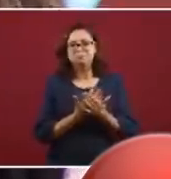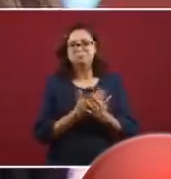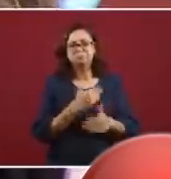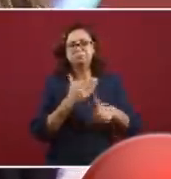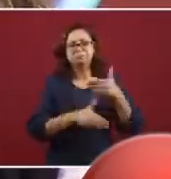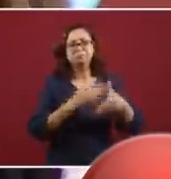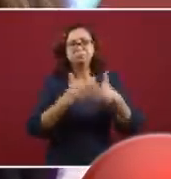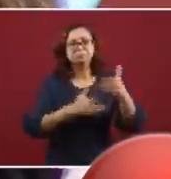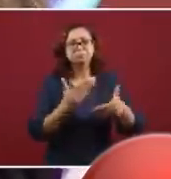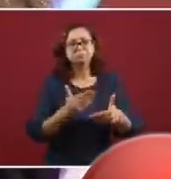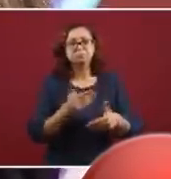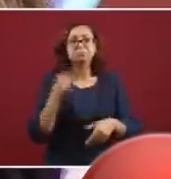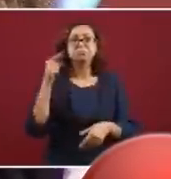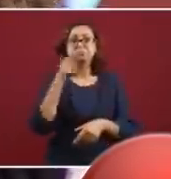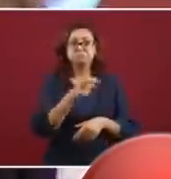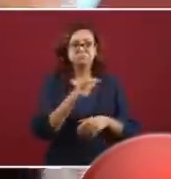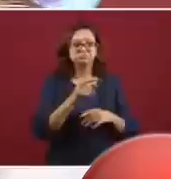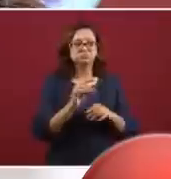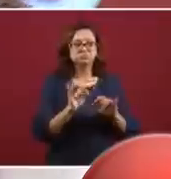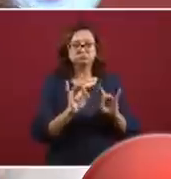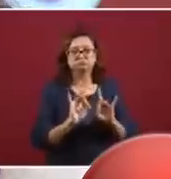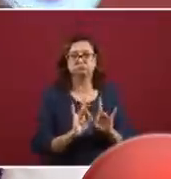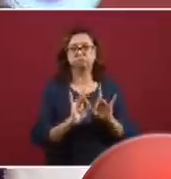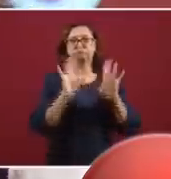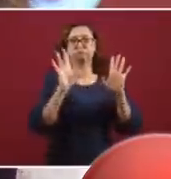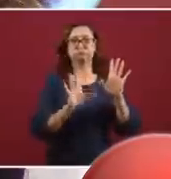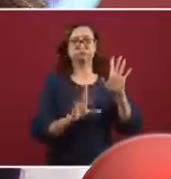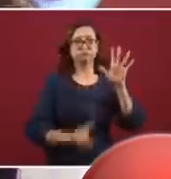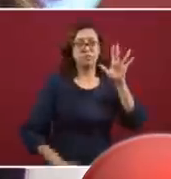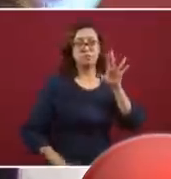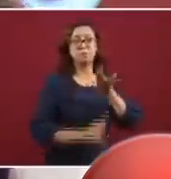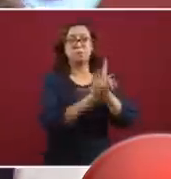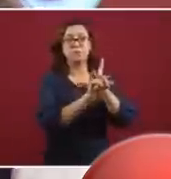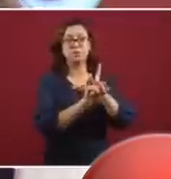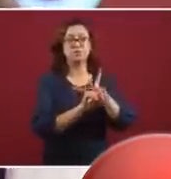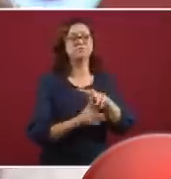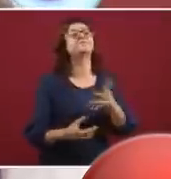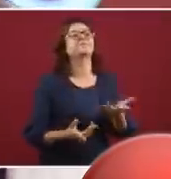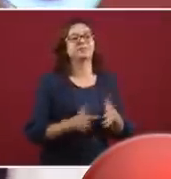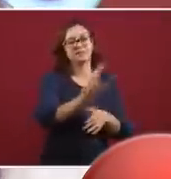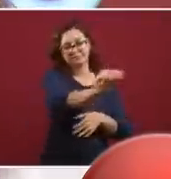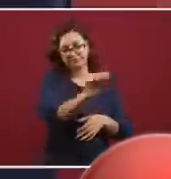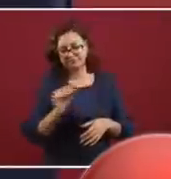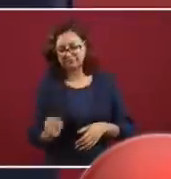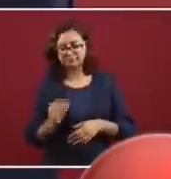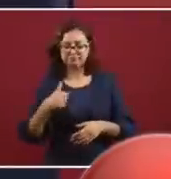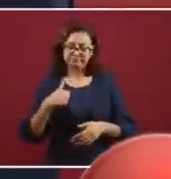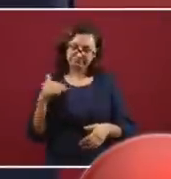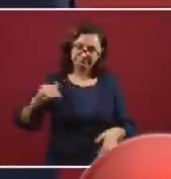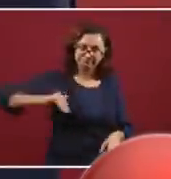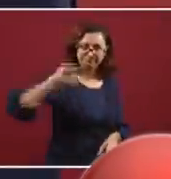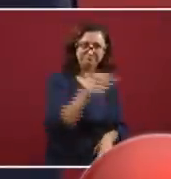y aparezca que están moviéndose, y nosotros podemos llegar en ese momento, la sacamos de la baja contable y llegamos en ese momento.